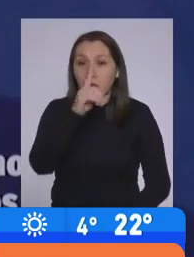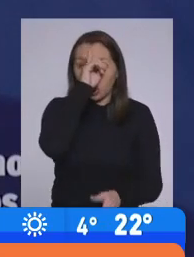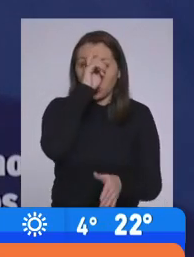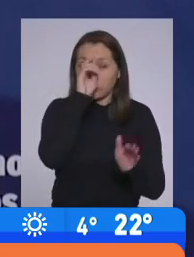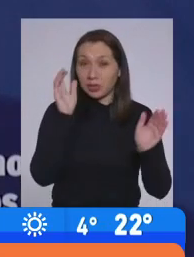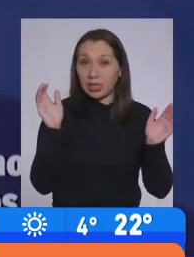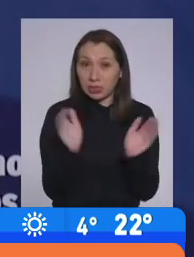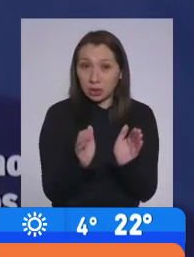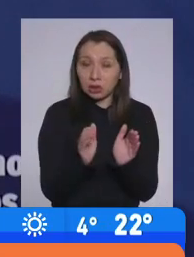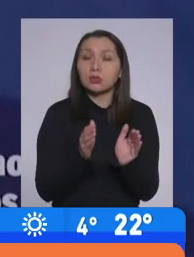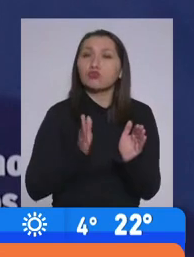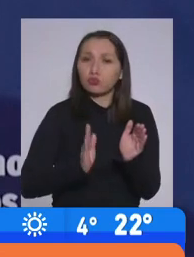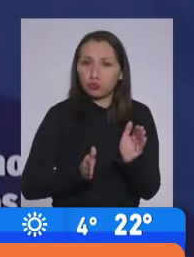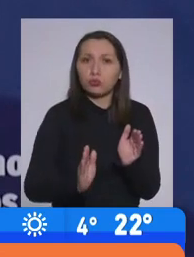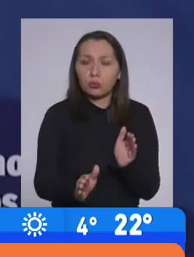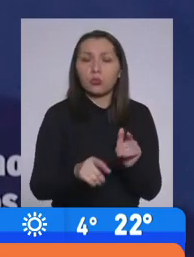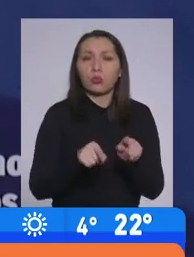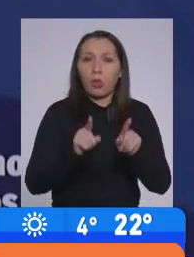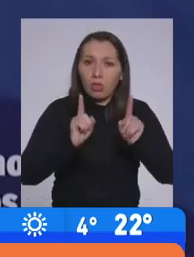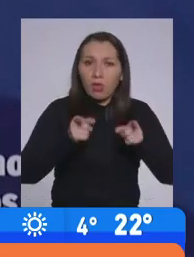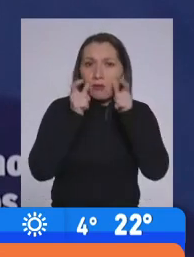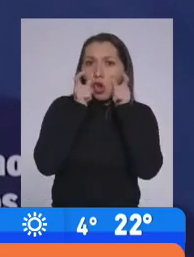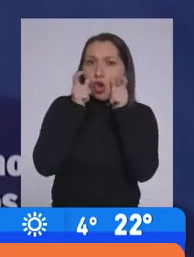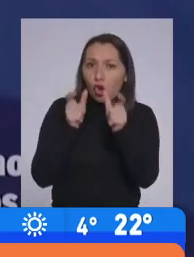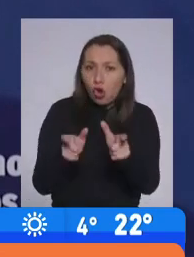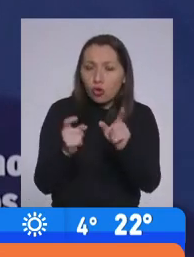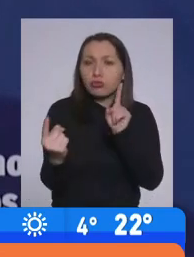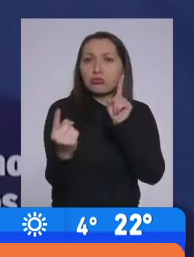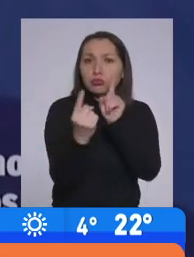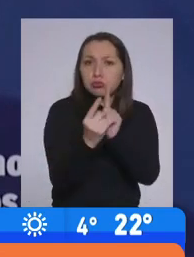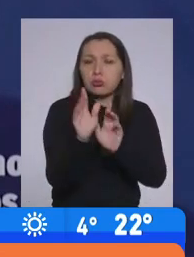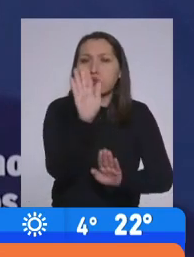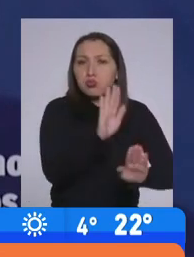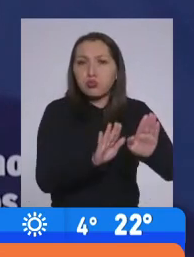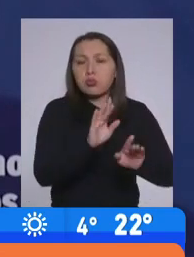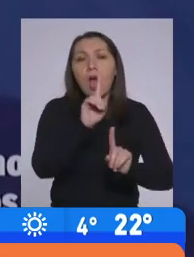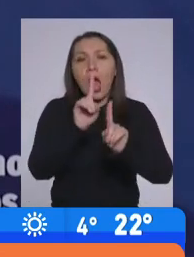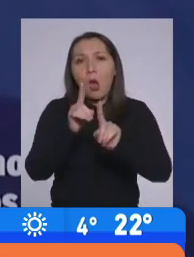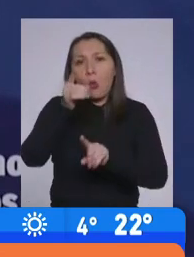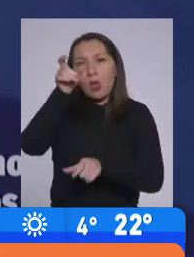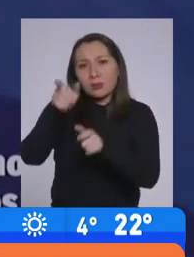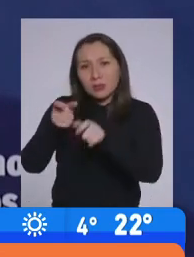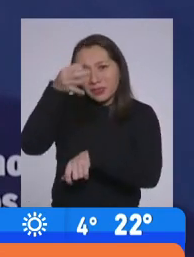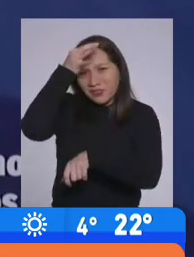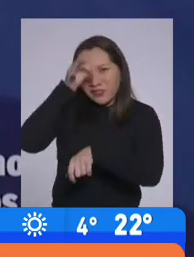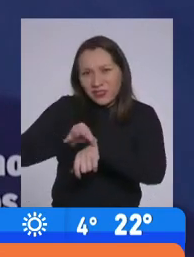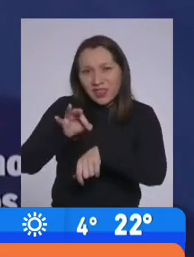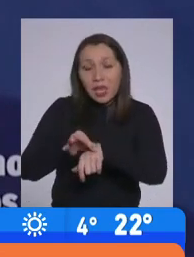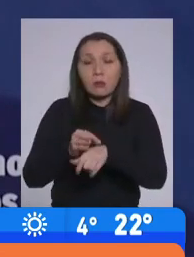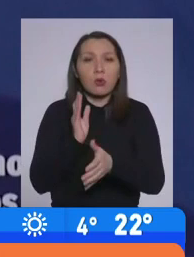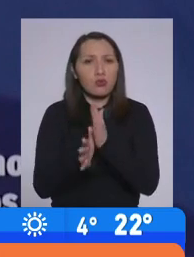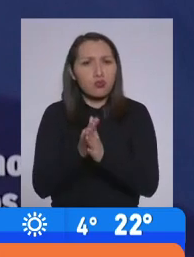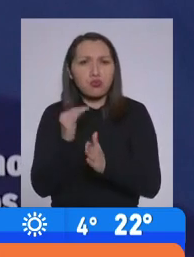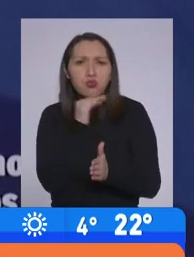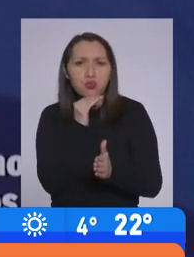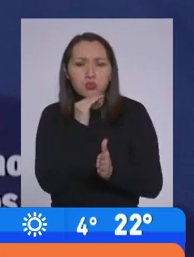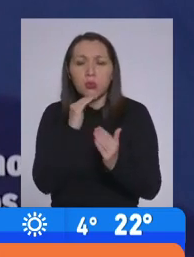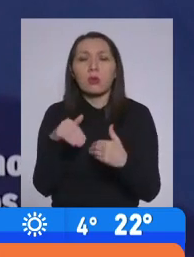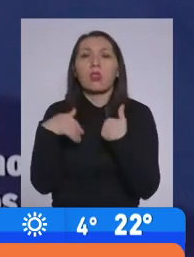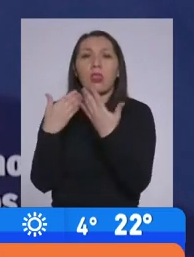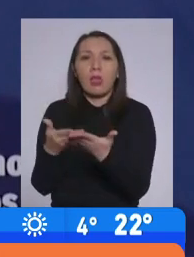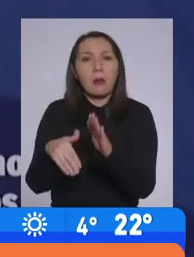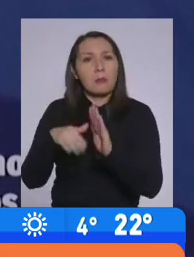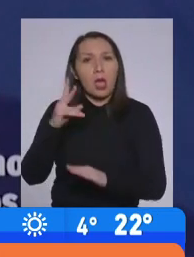primaria mantenga el control y mantenga el tratamiento de aquellos pacientes hemos apurado y hemos entregado